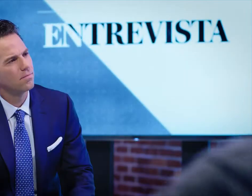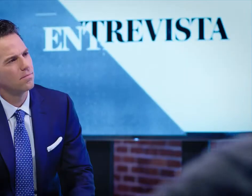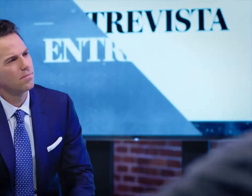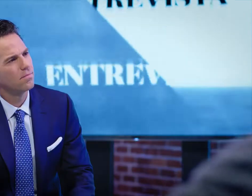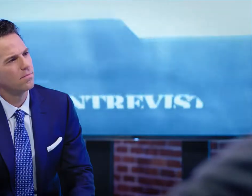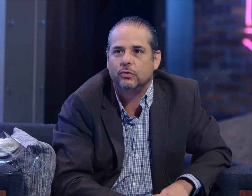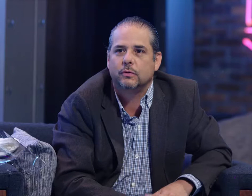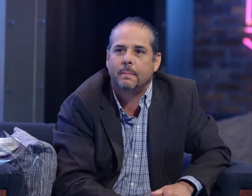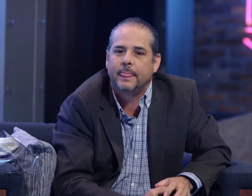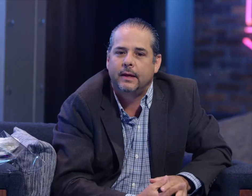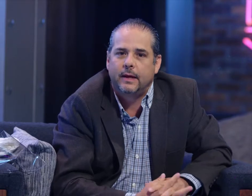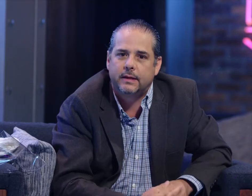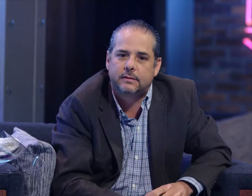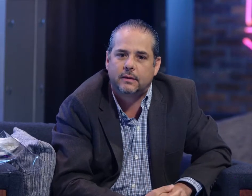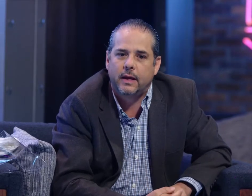aspiremos partículas de virus.